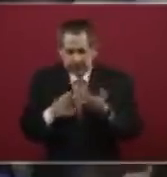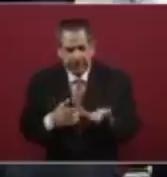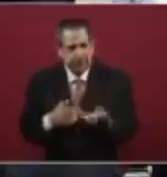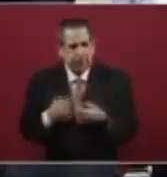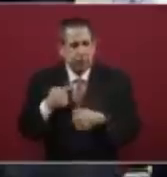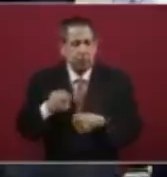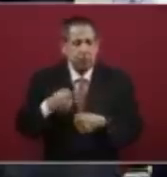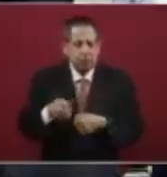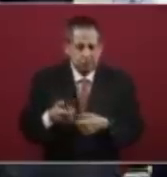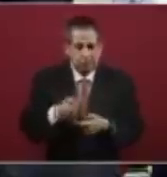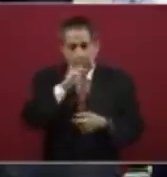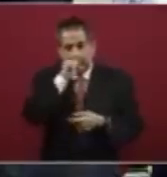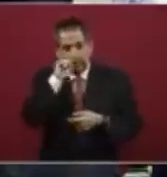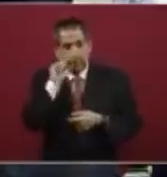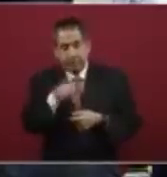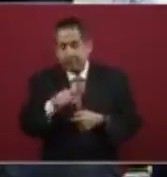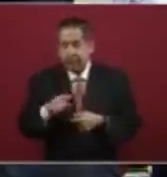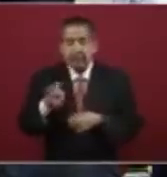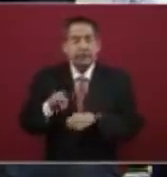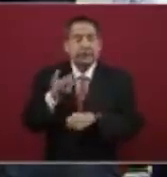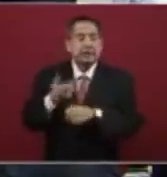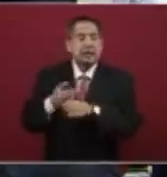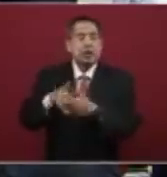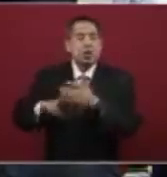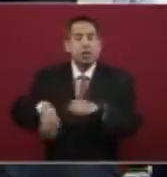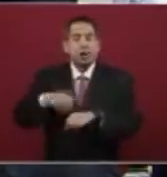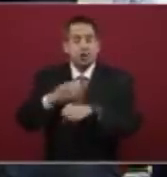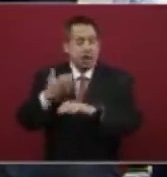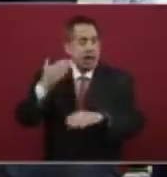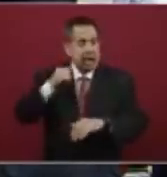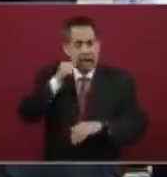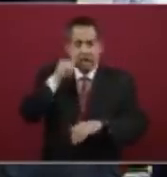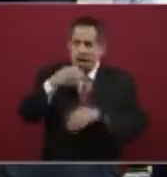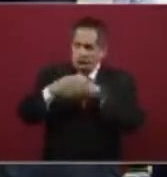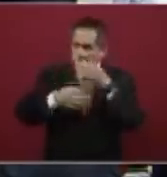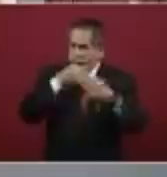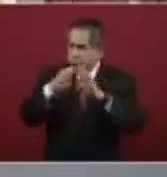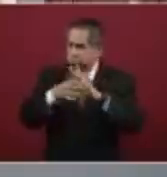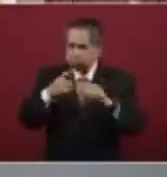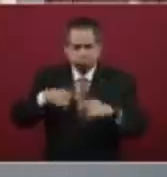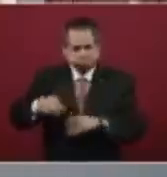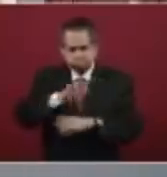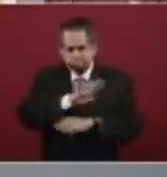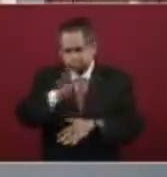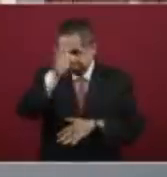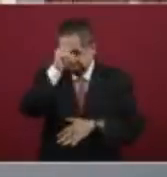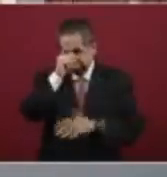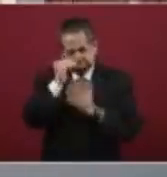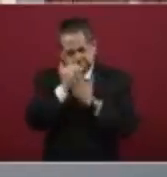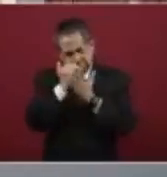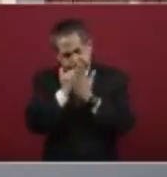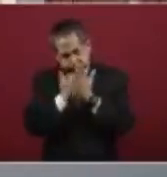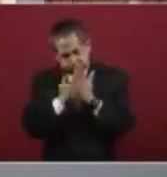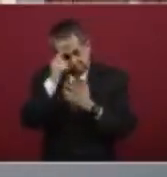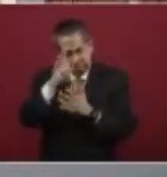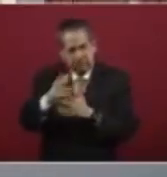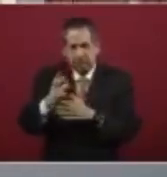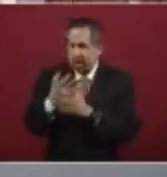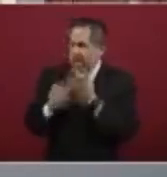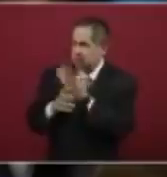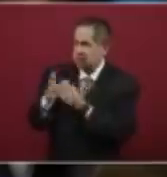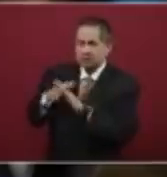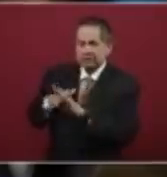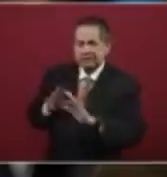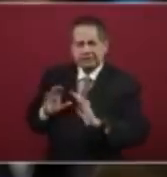donde la misma Secretaría de Gobernación anunció ayer una serie de medidas que acordaron, sobre todo para tratar de contener la